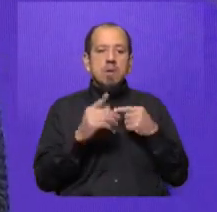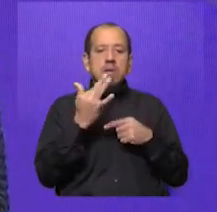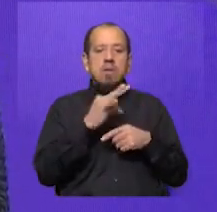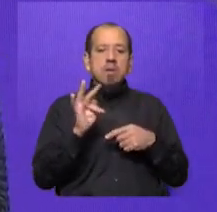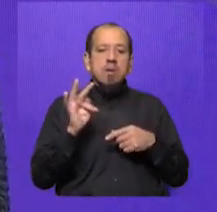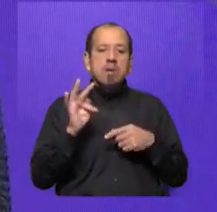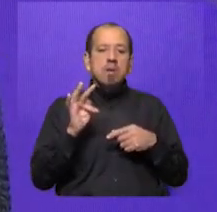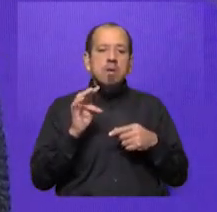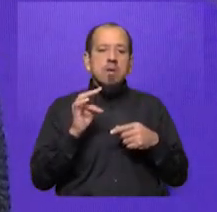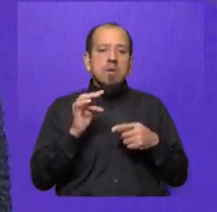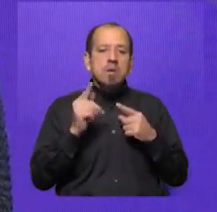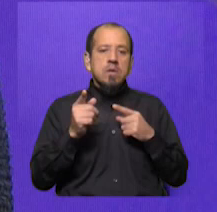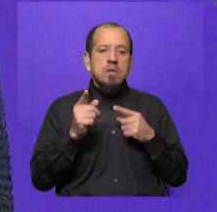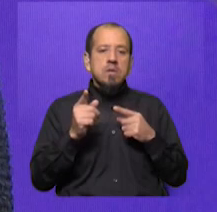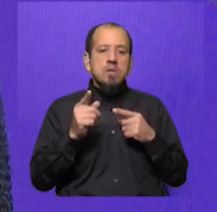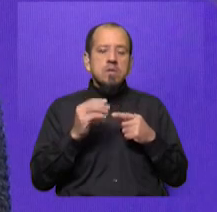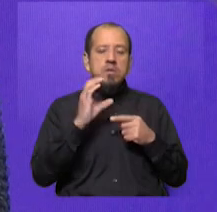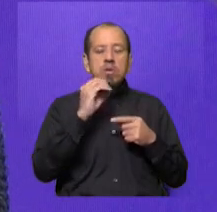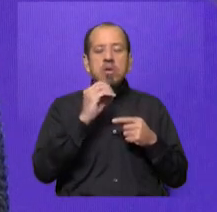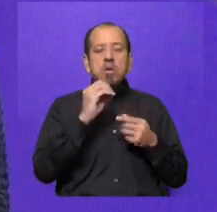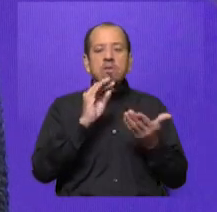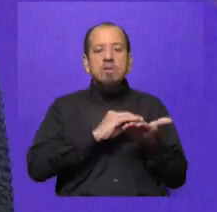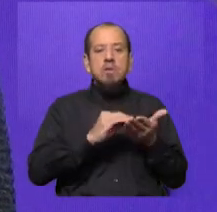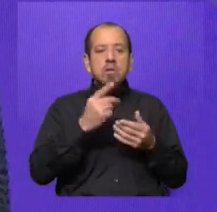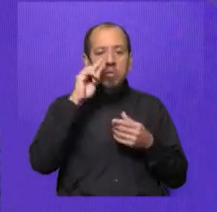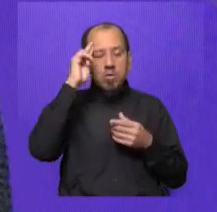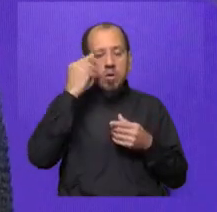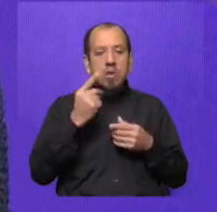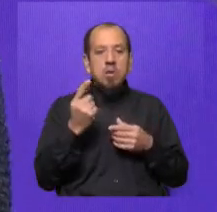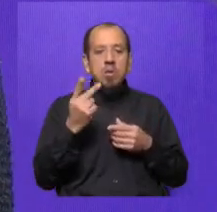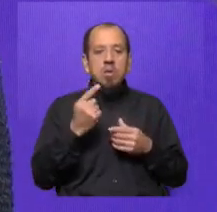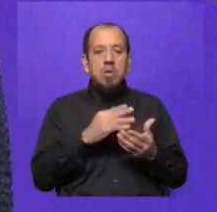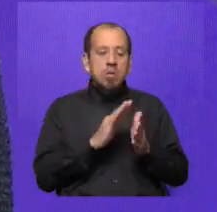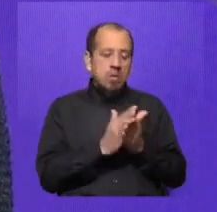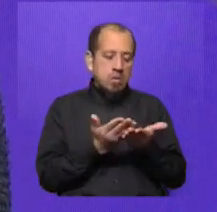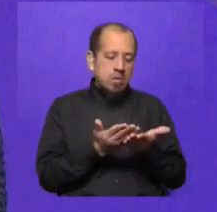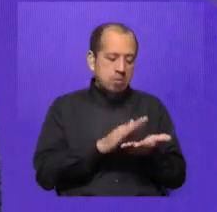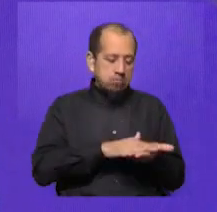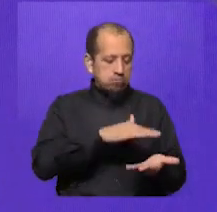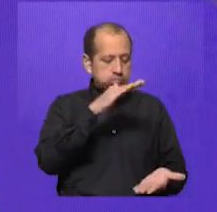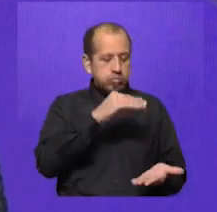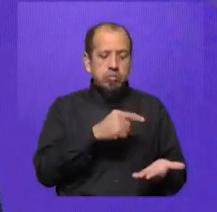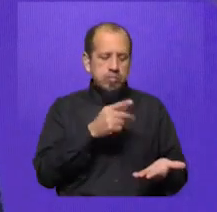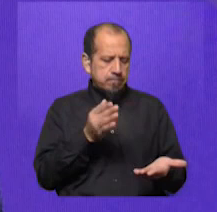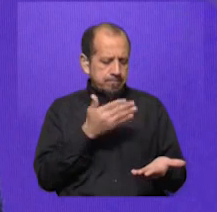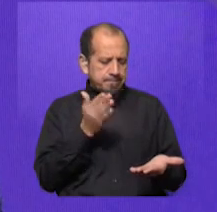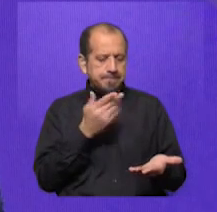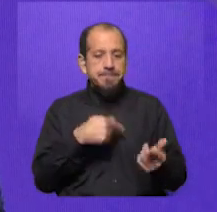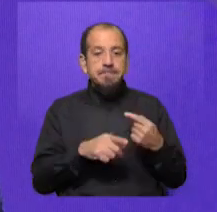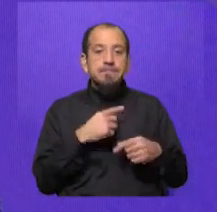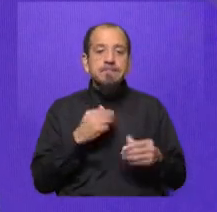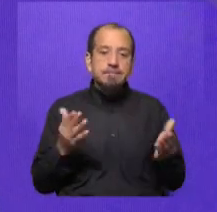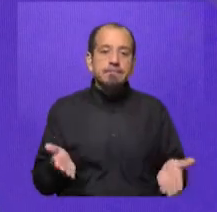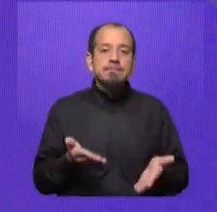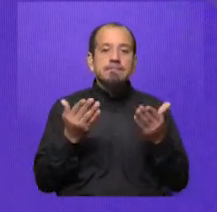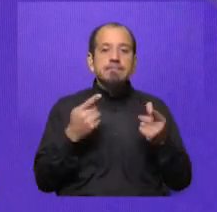este que se lo trae la oficina Uruguay 21 este también a revisar carpetas por folios y demás que es algo que estamos tratando de potenciar de una